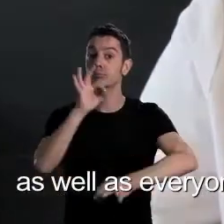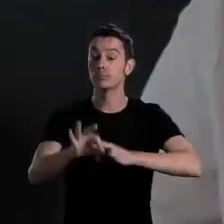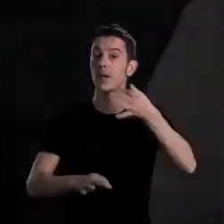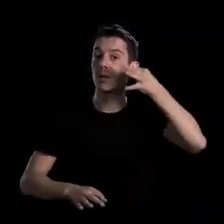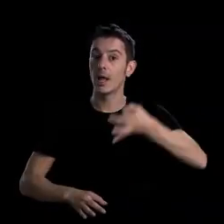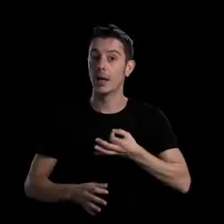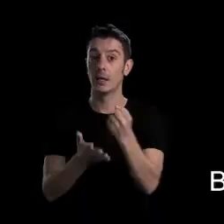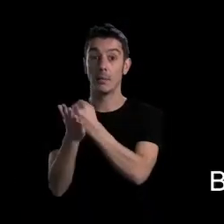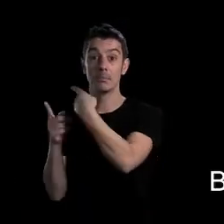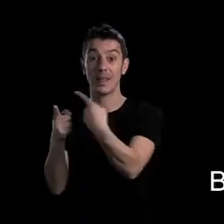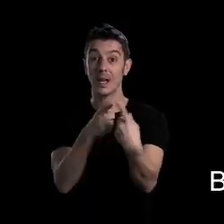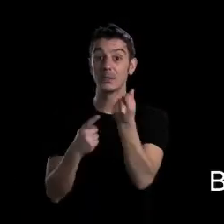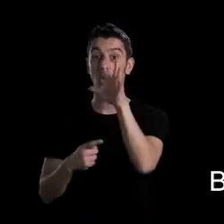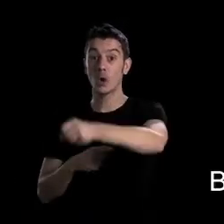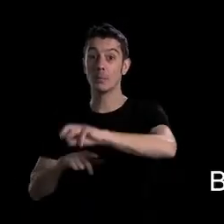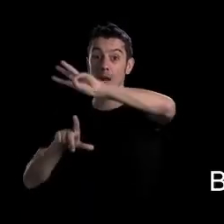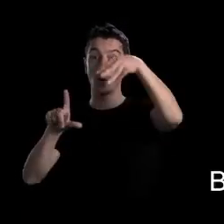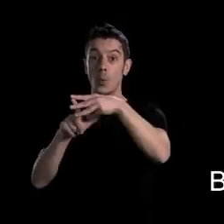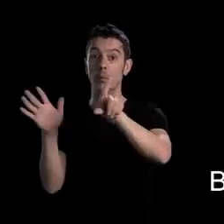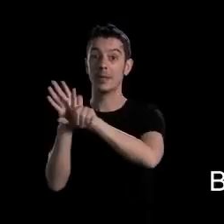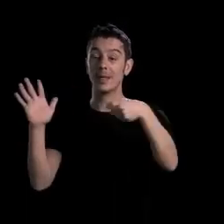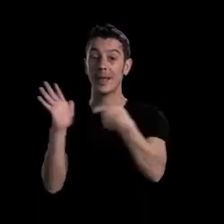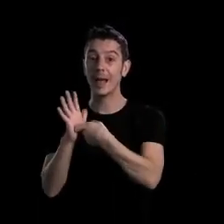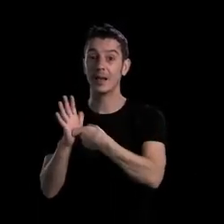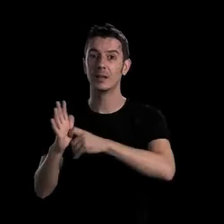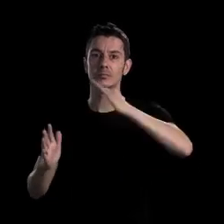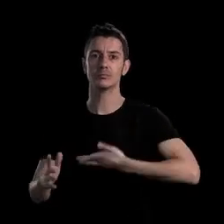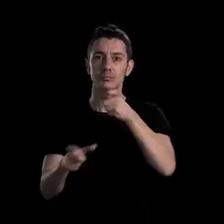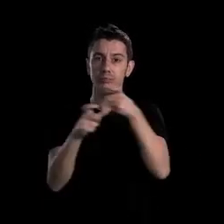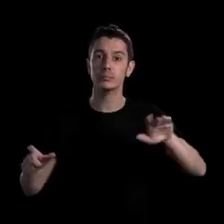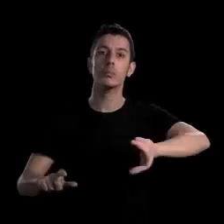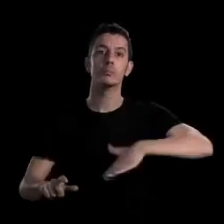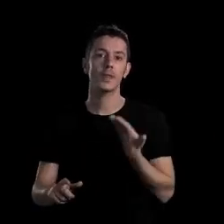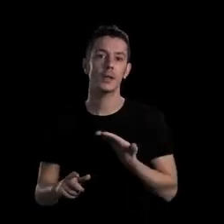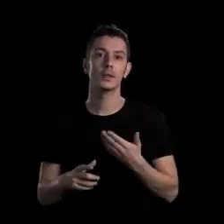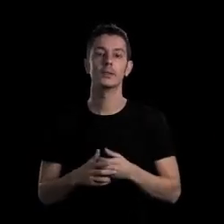real. Porque los medicamentos comprados en webs ilegales pueden destruirte.